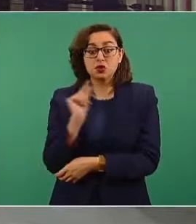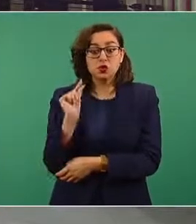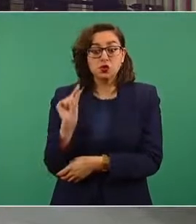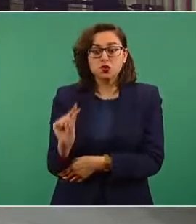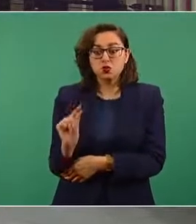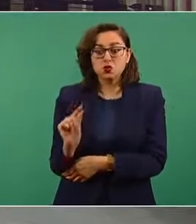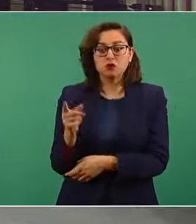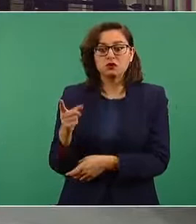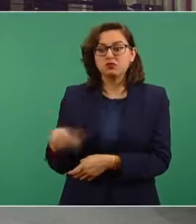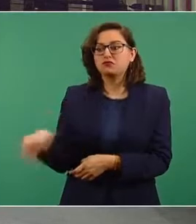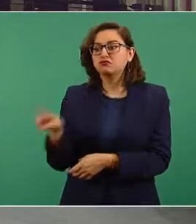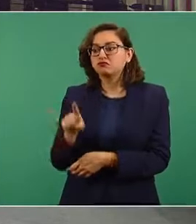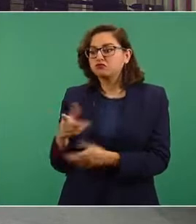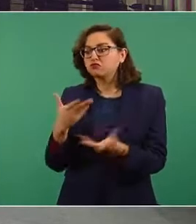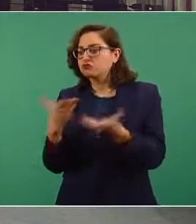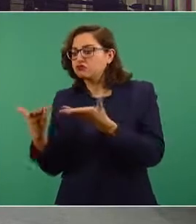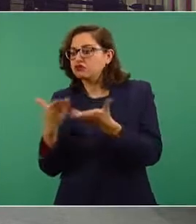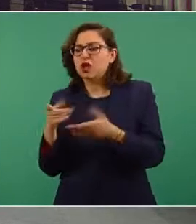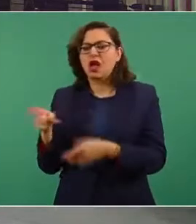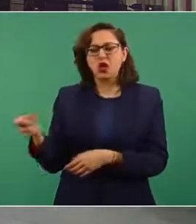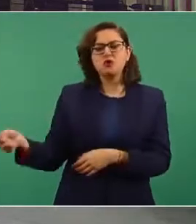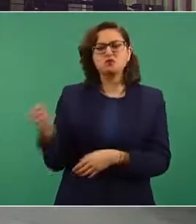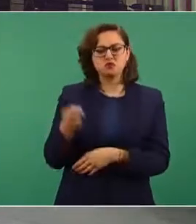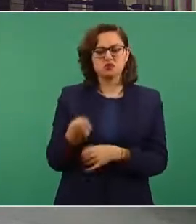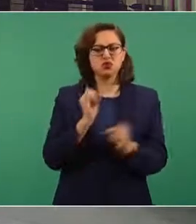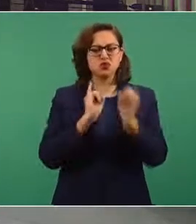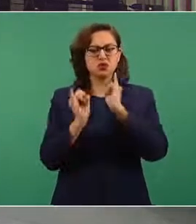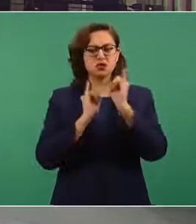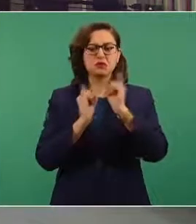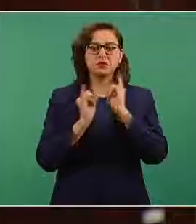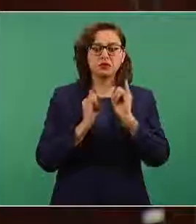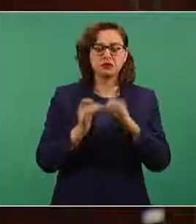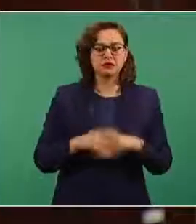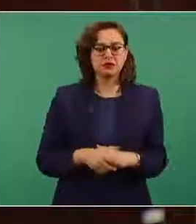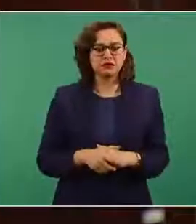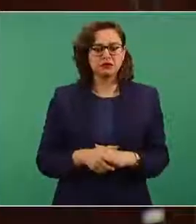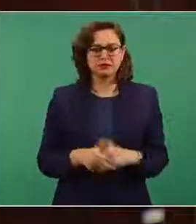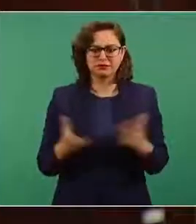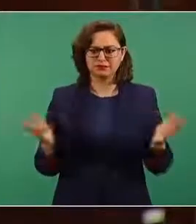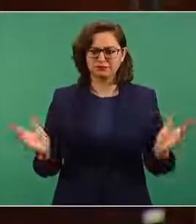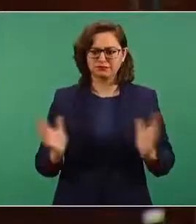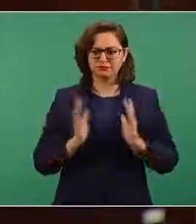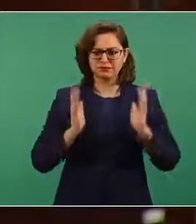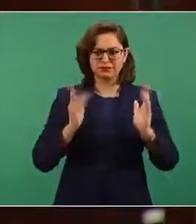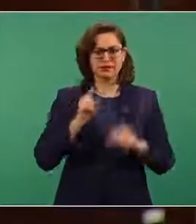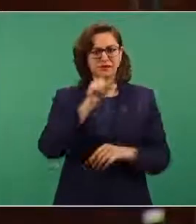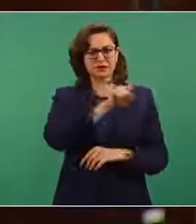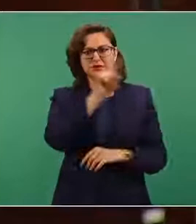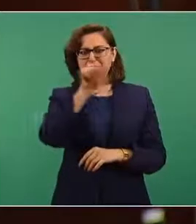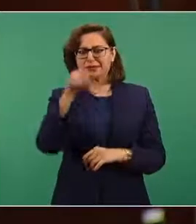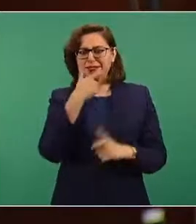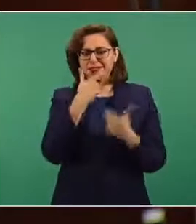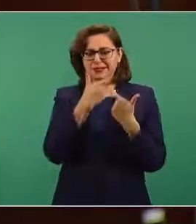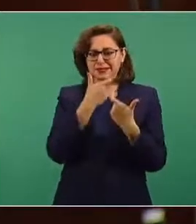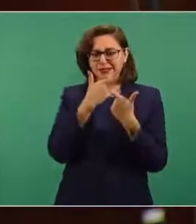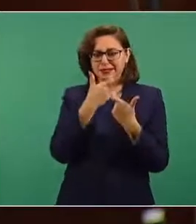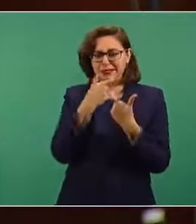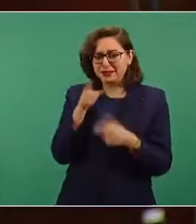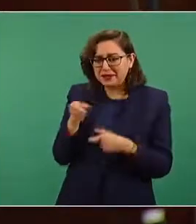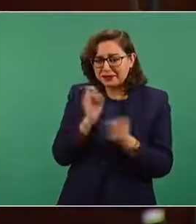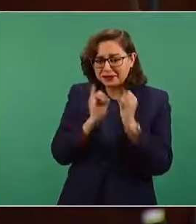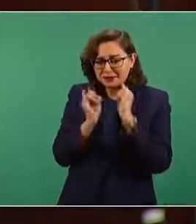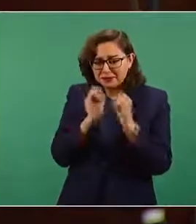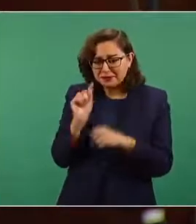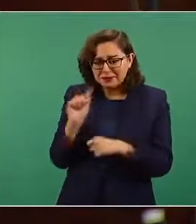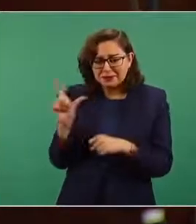se confabulan y dicen, aquí tenemos una perito, ella le va a traducir. Y esto suelta las risas del Ministerio Público y